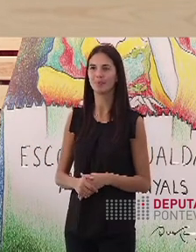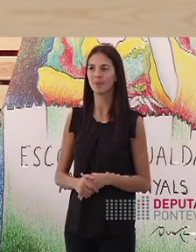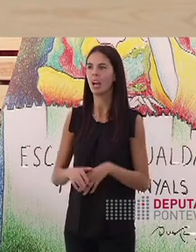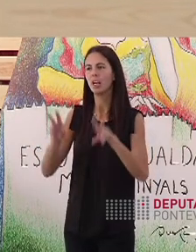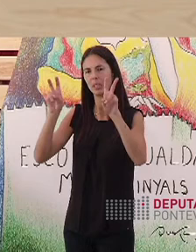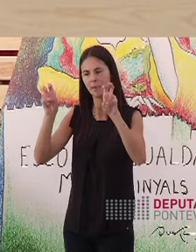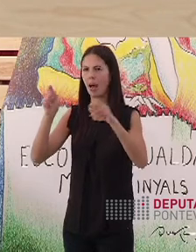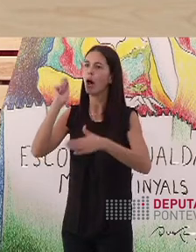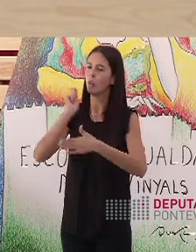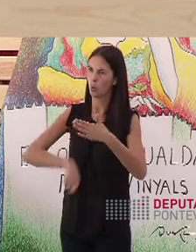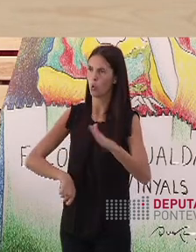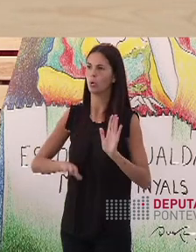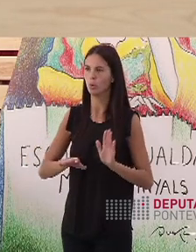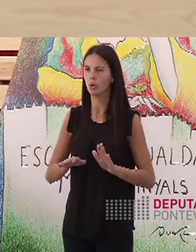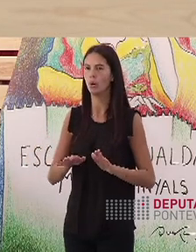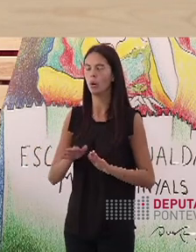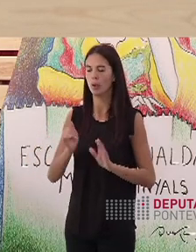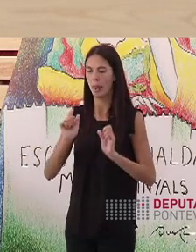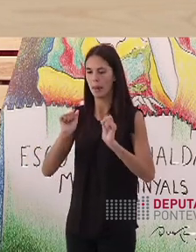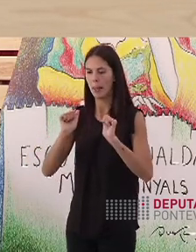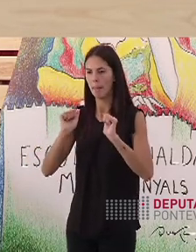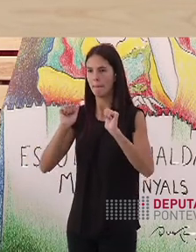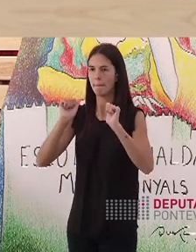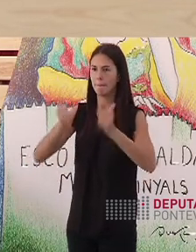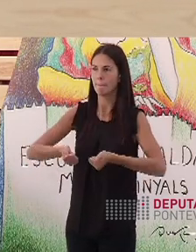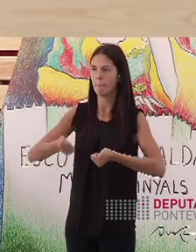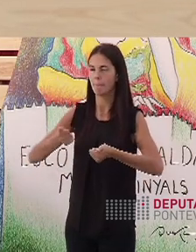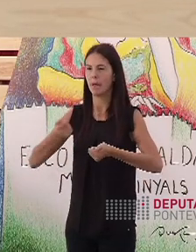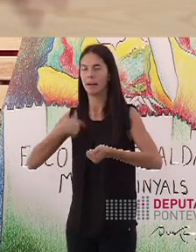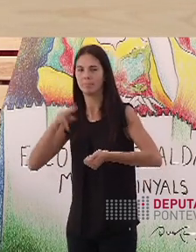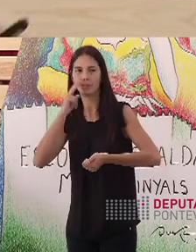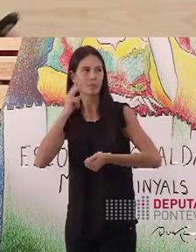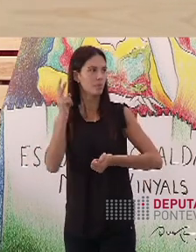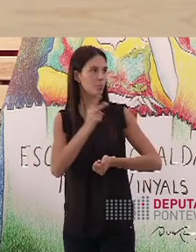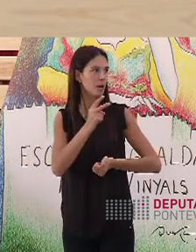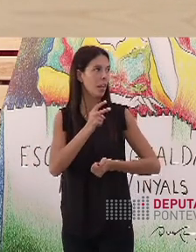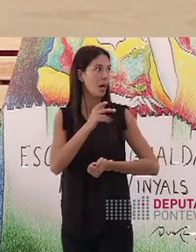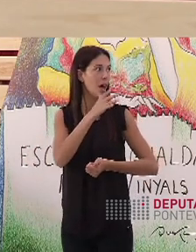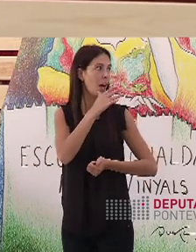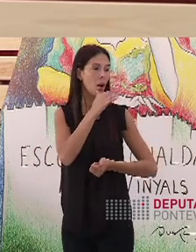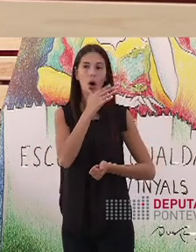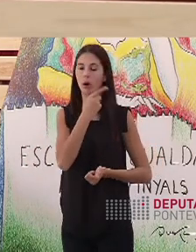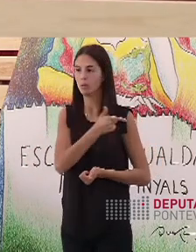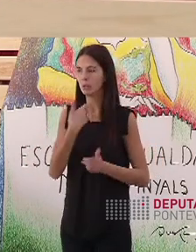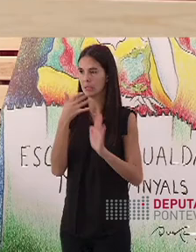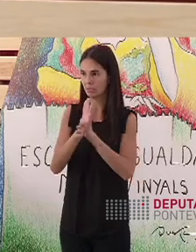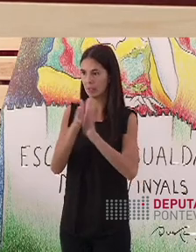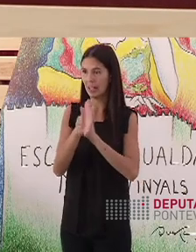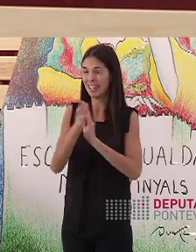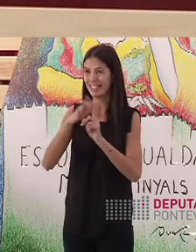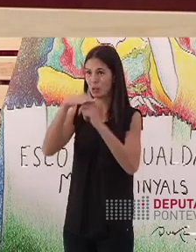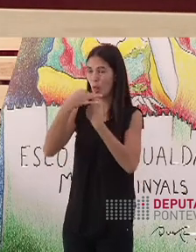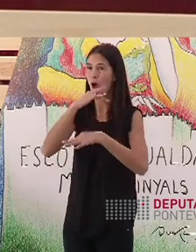que é moi duro e que ven a por de manifesto o que vou baixar agora é o que está pasando. A min me